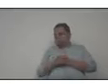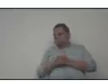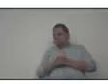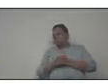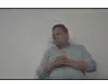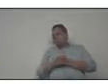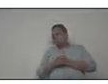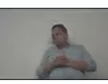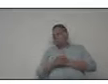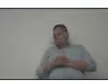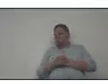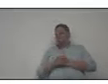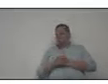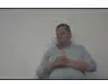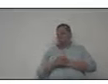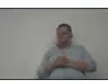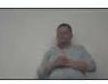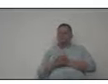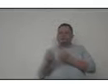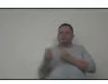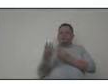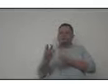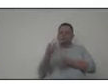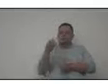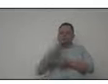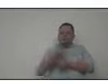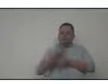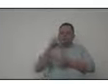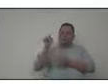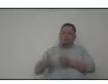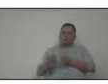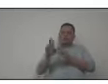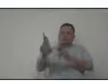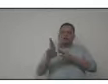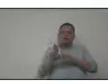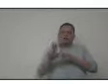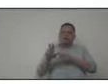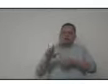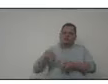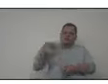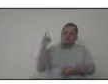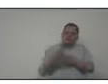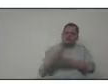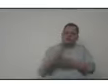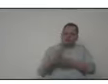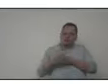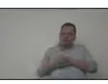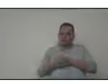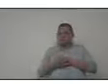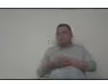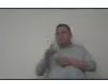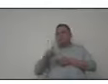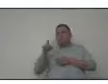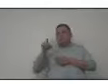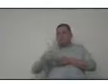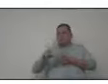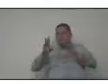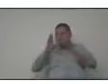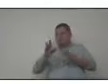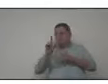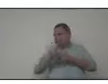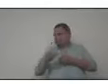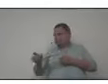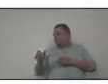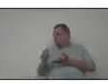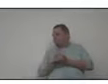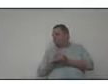trabajo, pero así como estamos dándole trabajo, necesitamos que sean oportunas y que realmente nos atiendan a nuestros